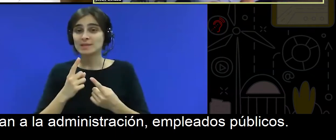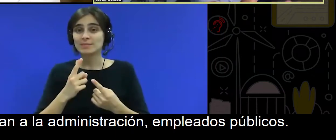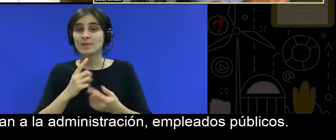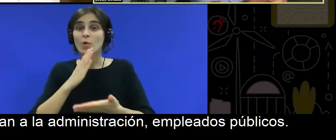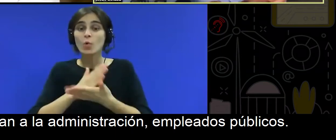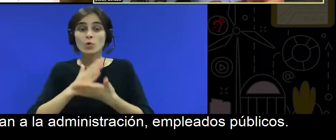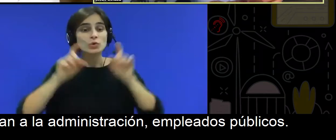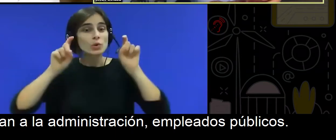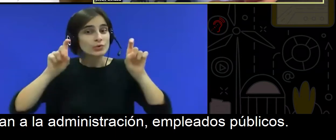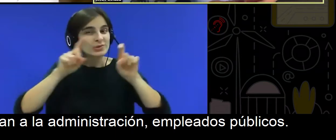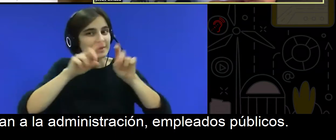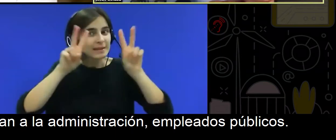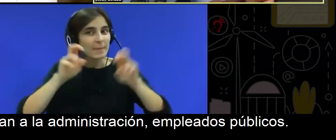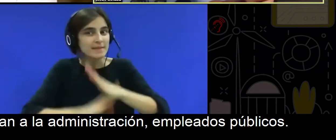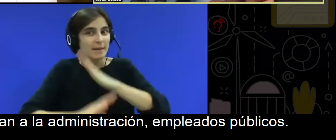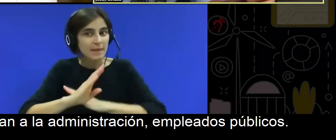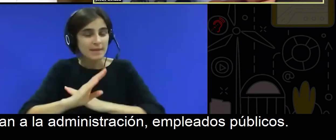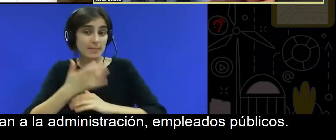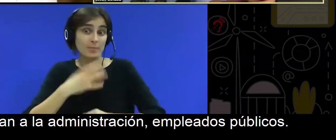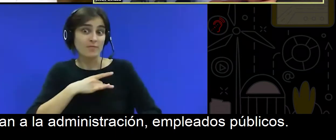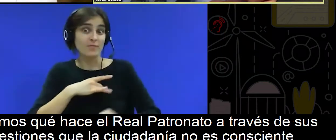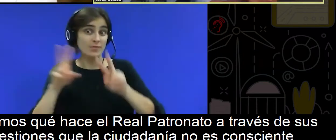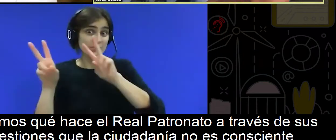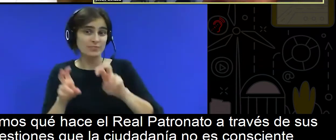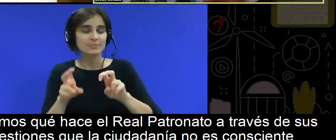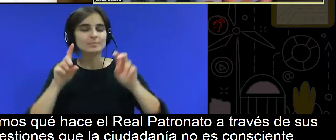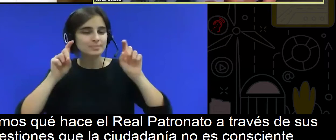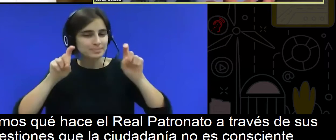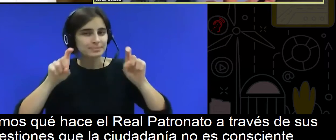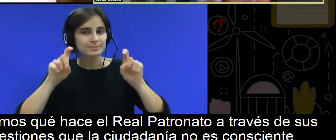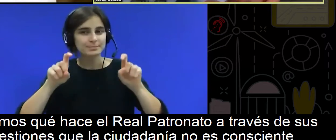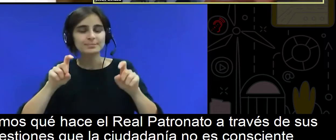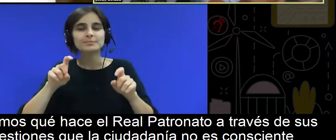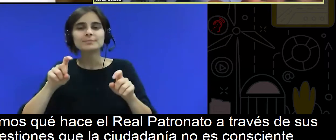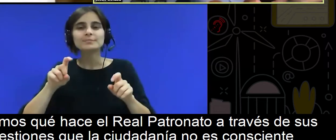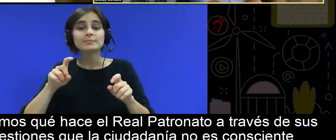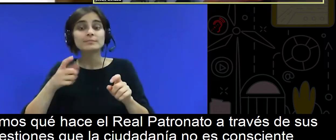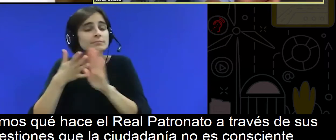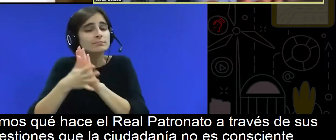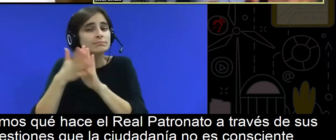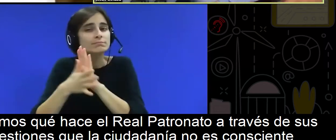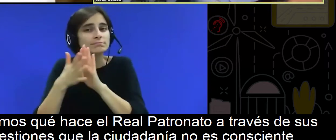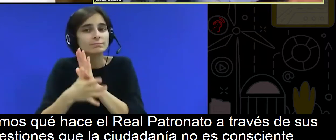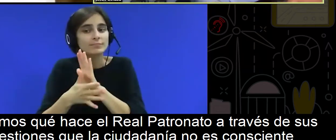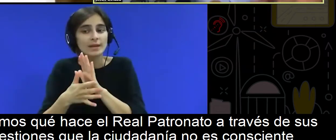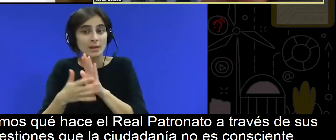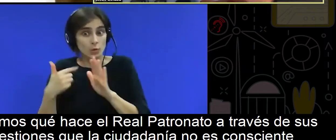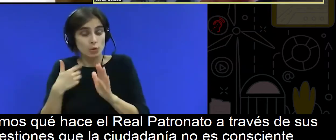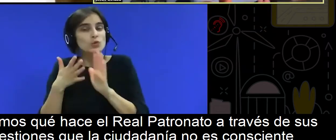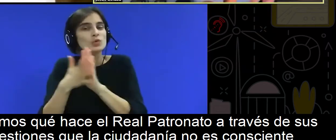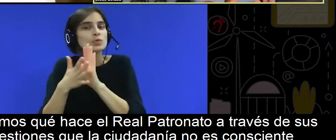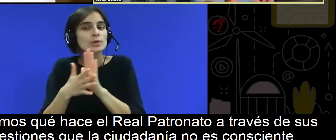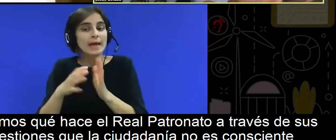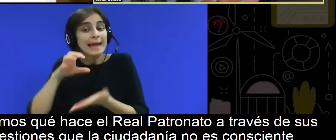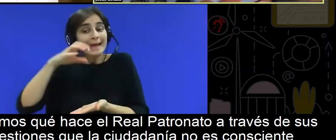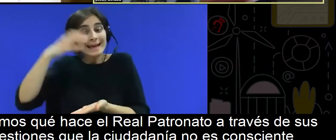incorporan a la administración, ¿no? A empleados públicos. Y muchas veces contamos qué hace el Real Patronato a través de sus centros. Y son de estas